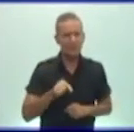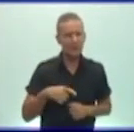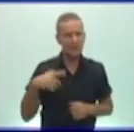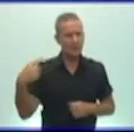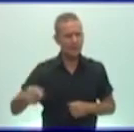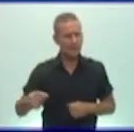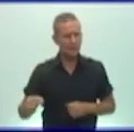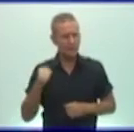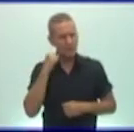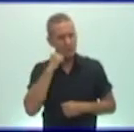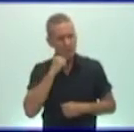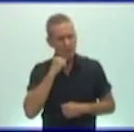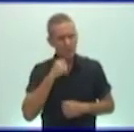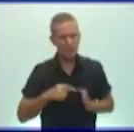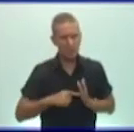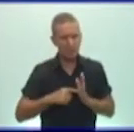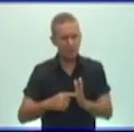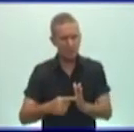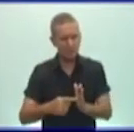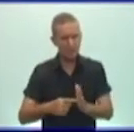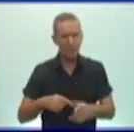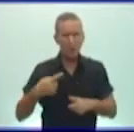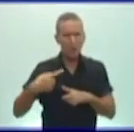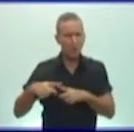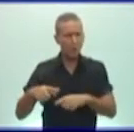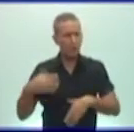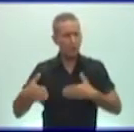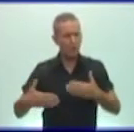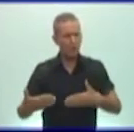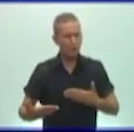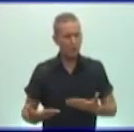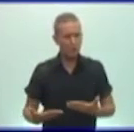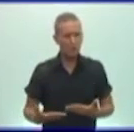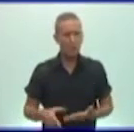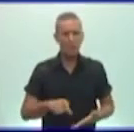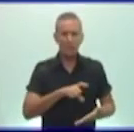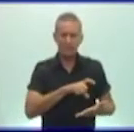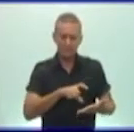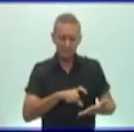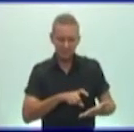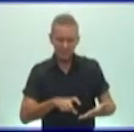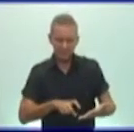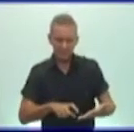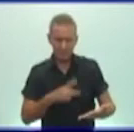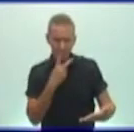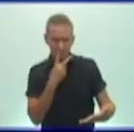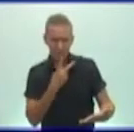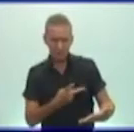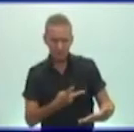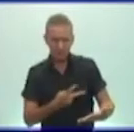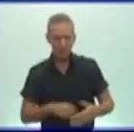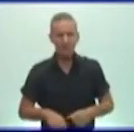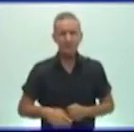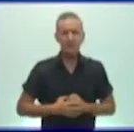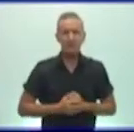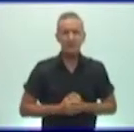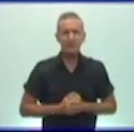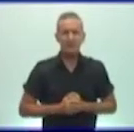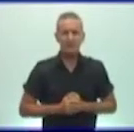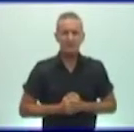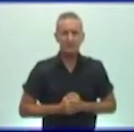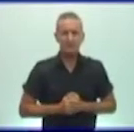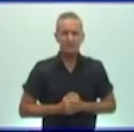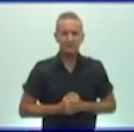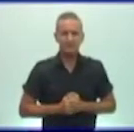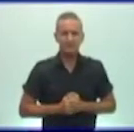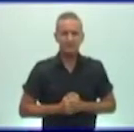les sugerimos realizar la siguiente actividad de producción textual. Van a observar la ilustración que acompaña el